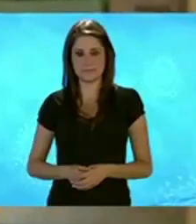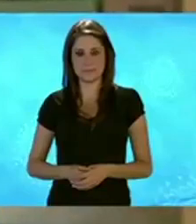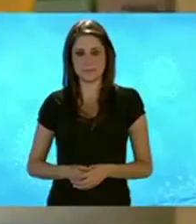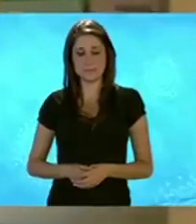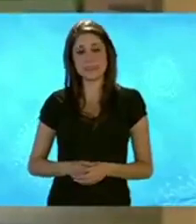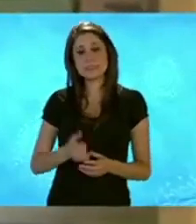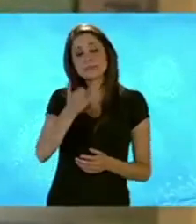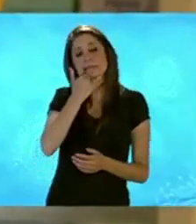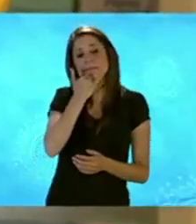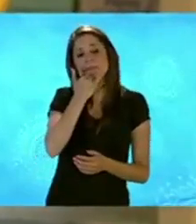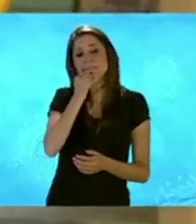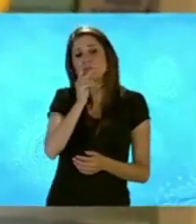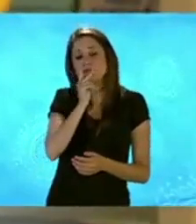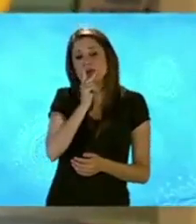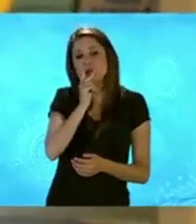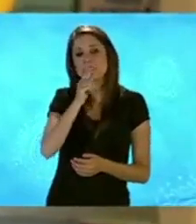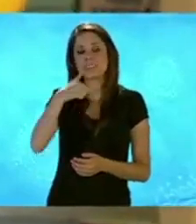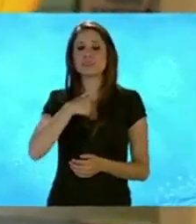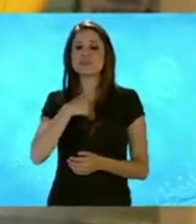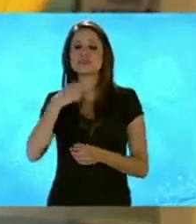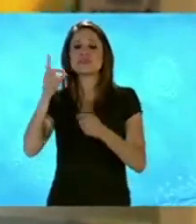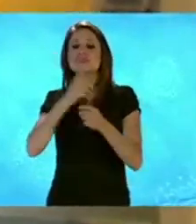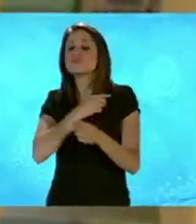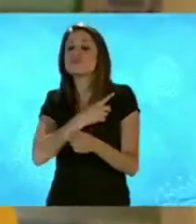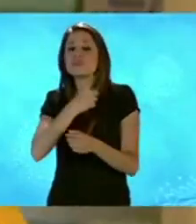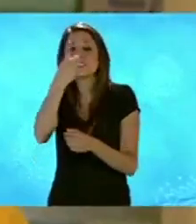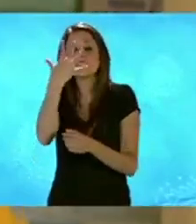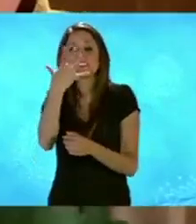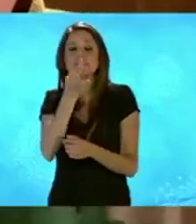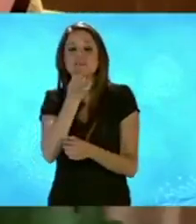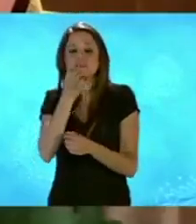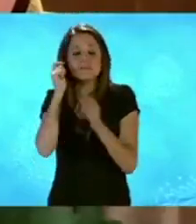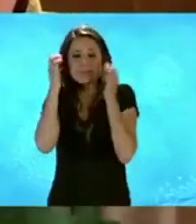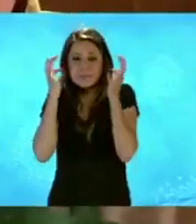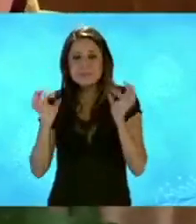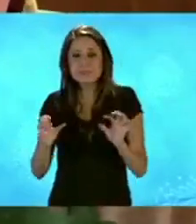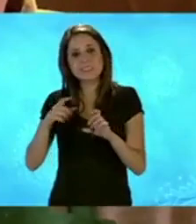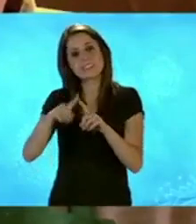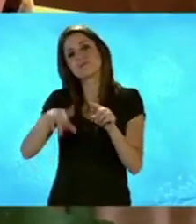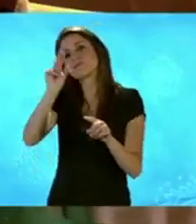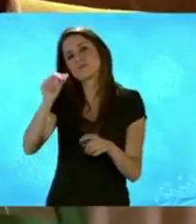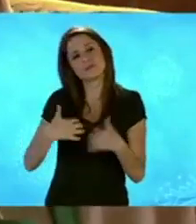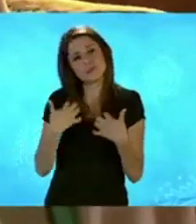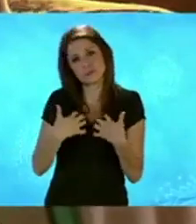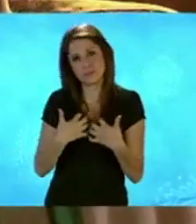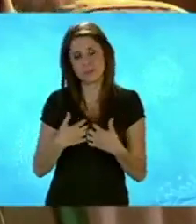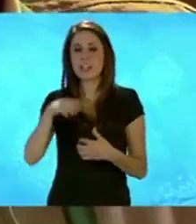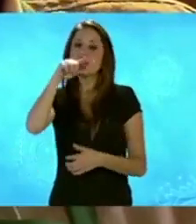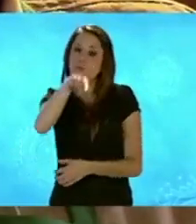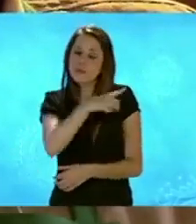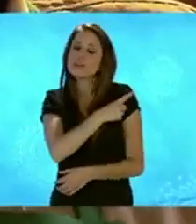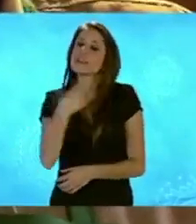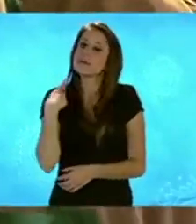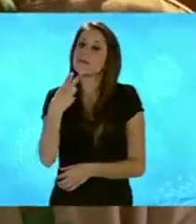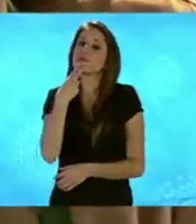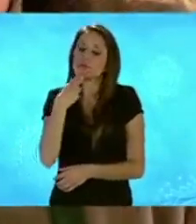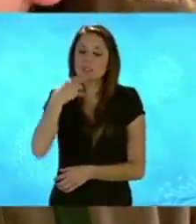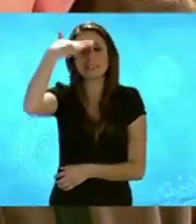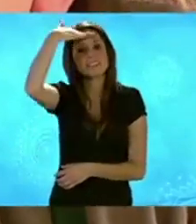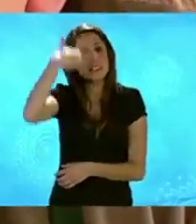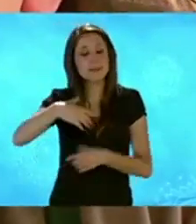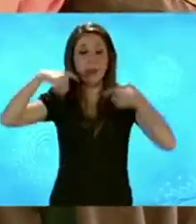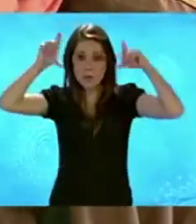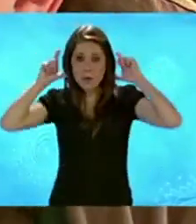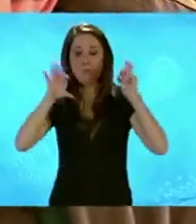Lo siento, pa. Solo me los quité 5 segundos. No te enojes. Tienes que usarlos. Ya sabes que con